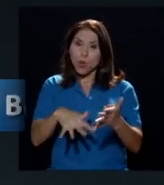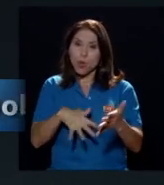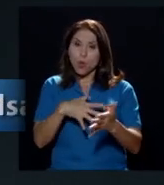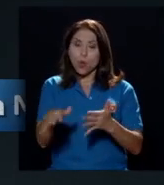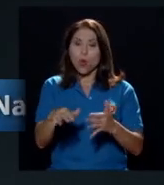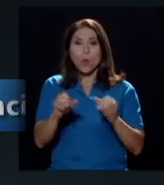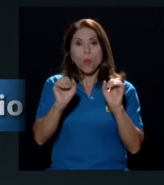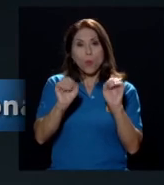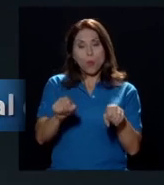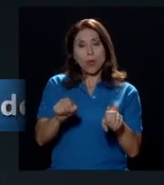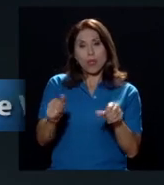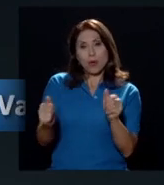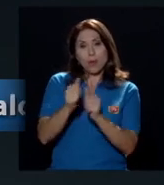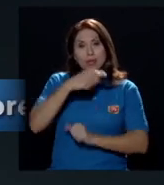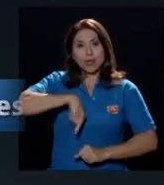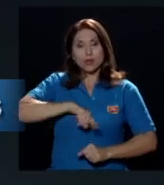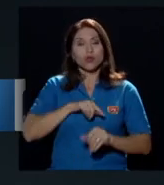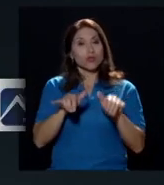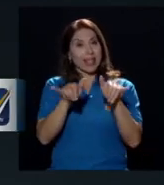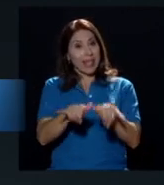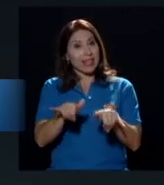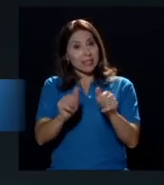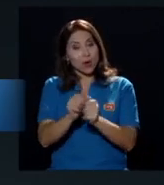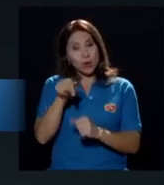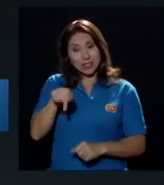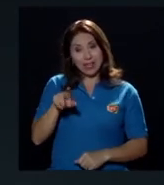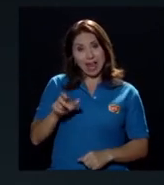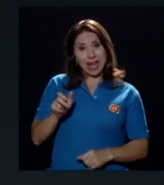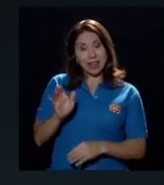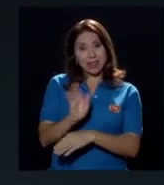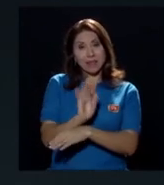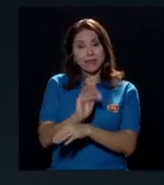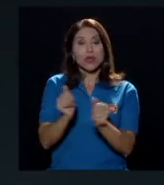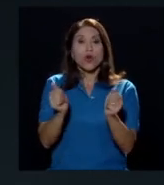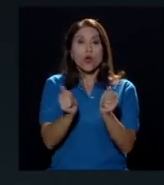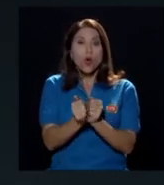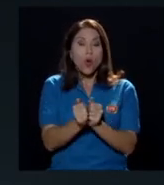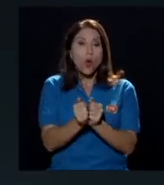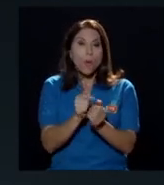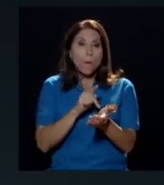circunstancias, nos acompañen y quédense con este canal, que con los impuestos que